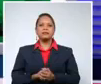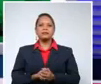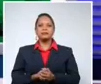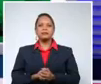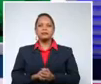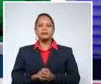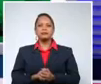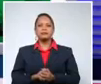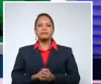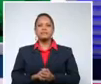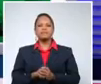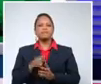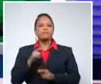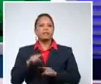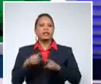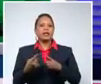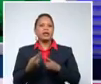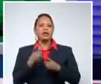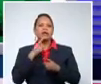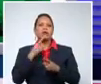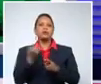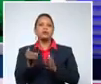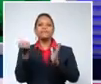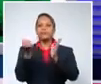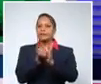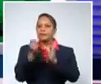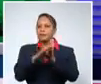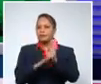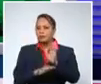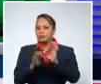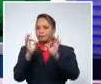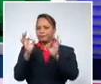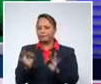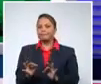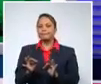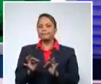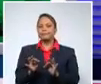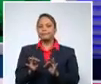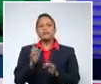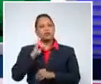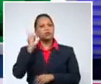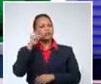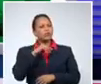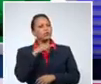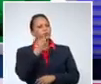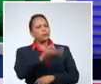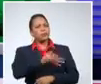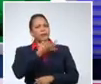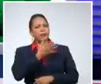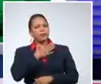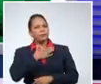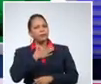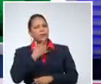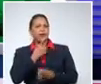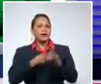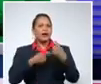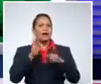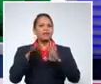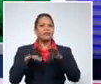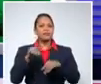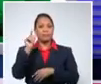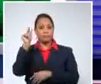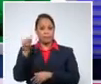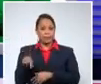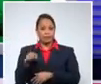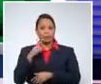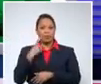actuar, está establecido lo que se hace. Yo sé, tú me comentabas, ¿no?, que hay veces que una persona ya cuando está en